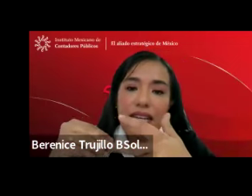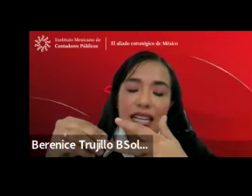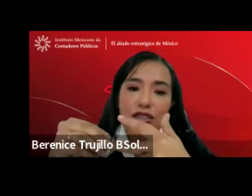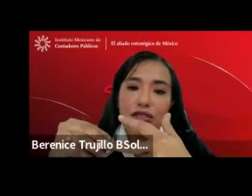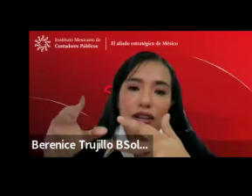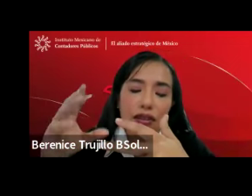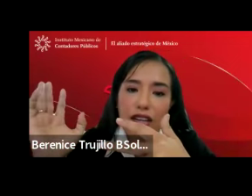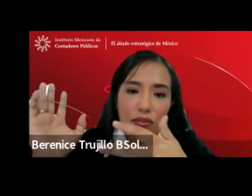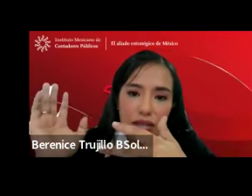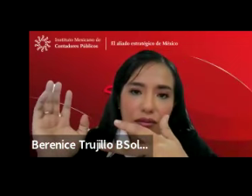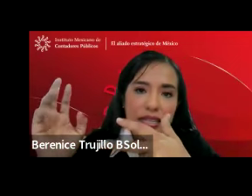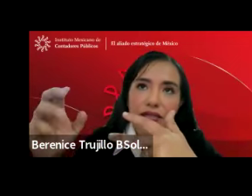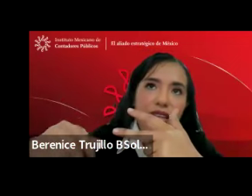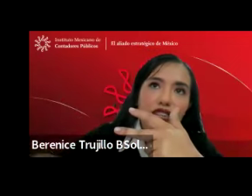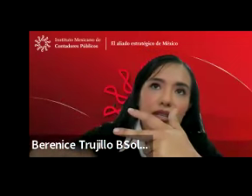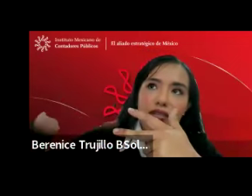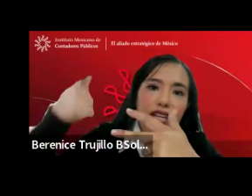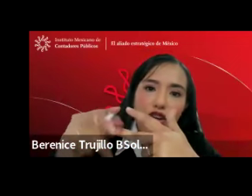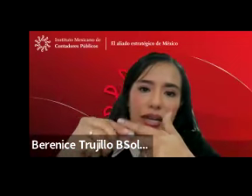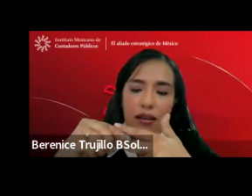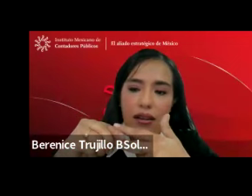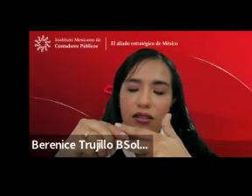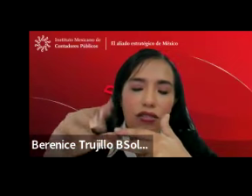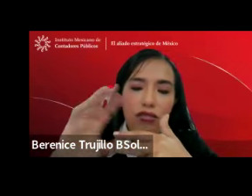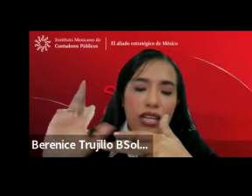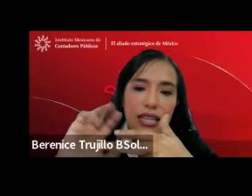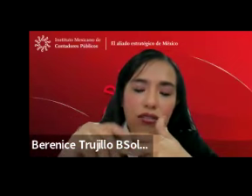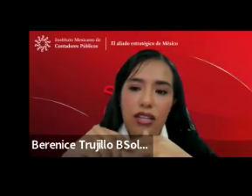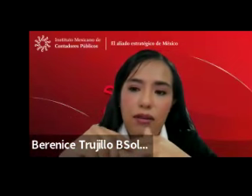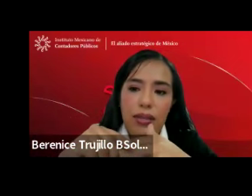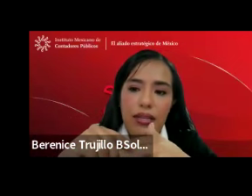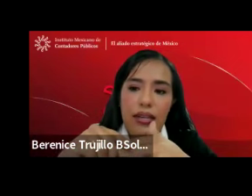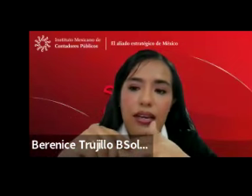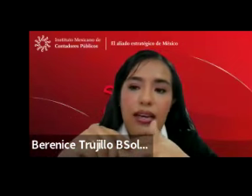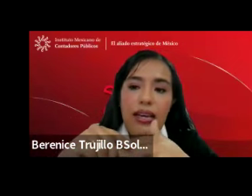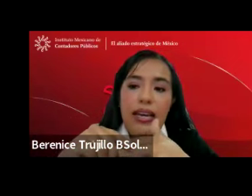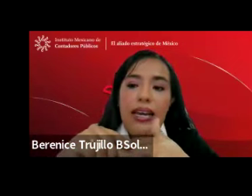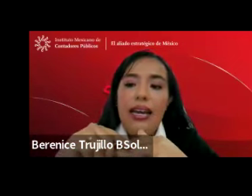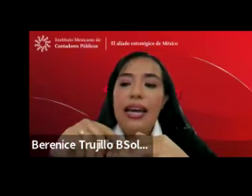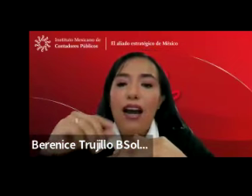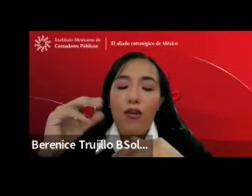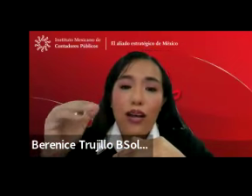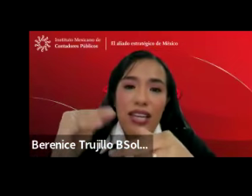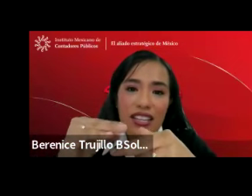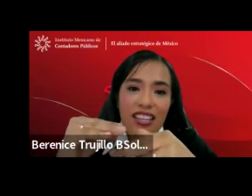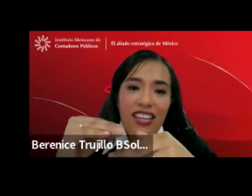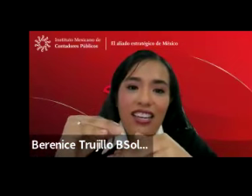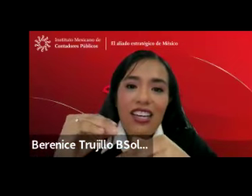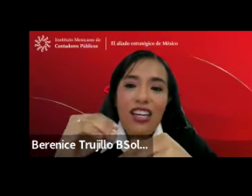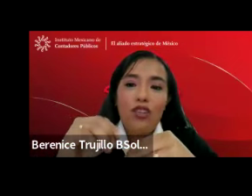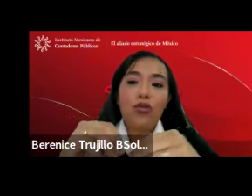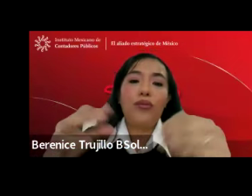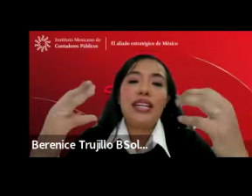la identificación del fideicomiso. Es el fideicomiso 5000. Son los tres datos que te va a pedir. Ahora